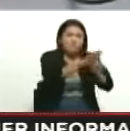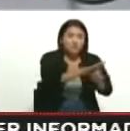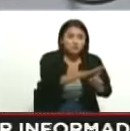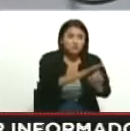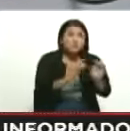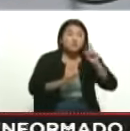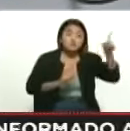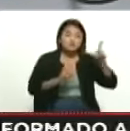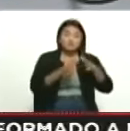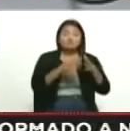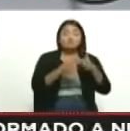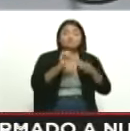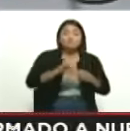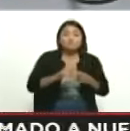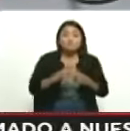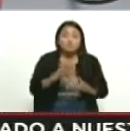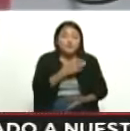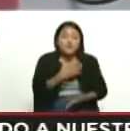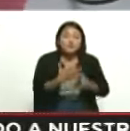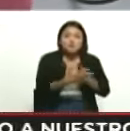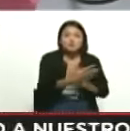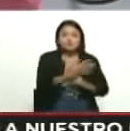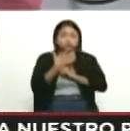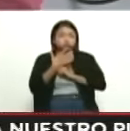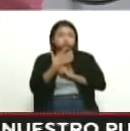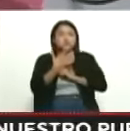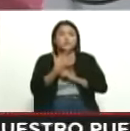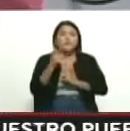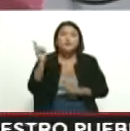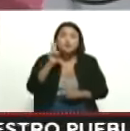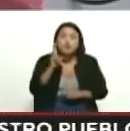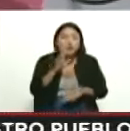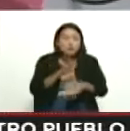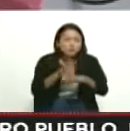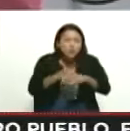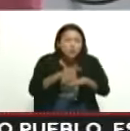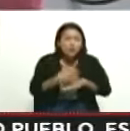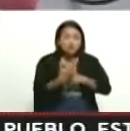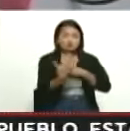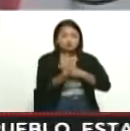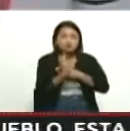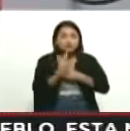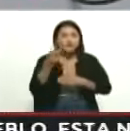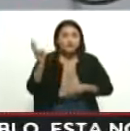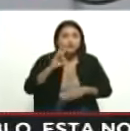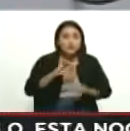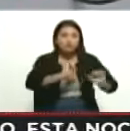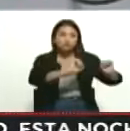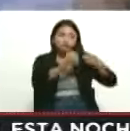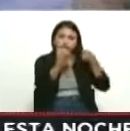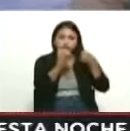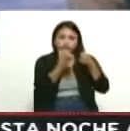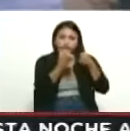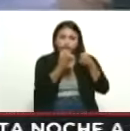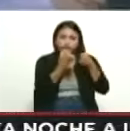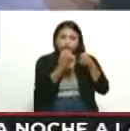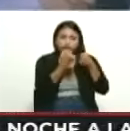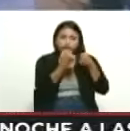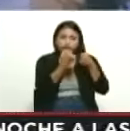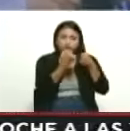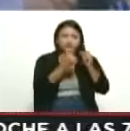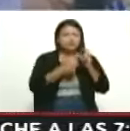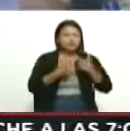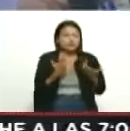sí han actuado con alevosía al aplicarle sanciones a nuestro pueblo, que al final el pueblo